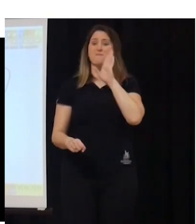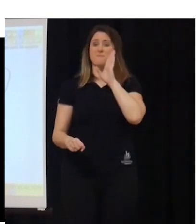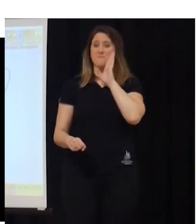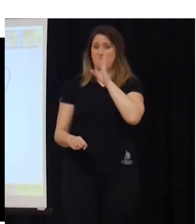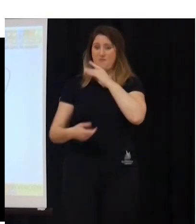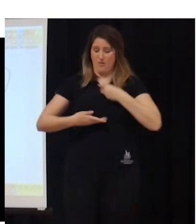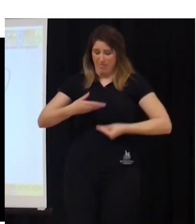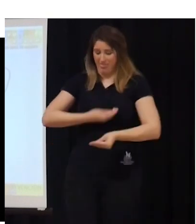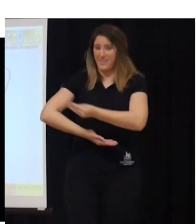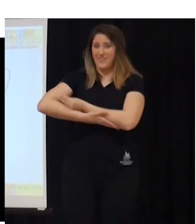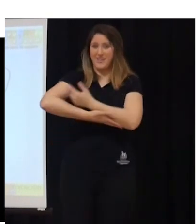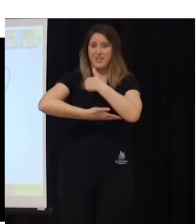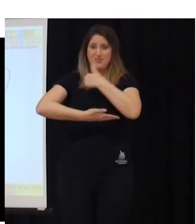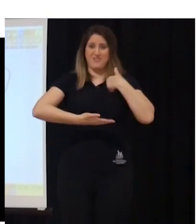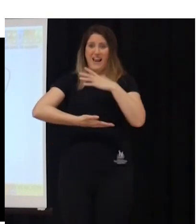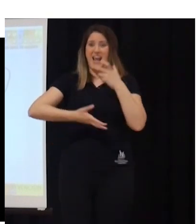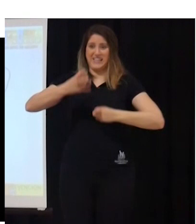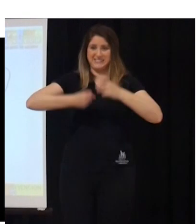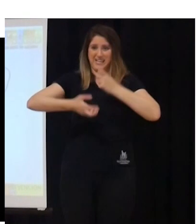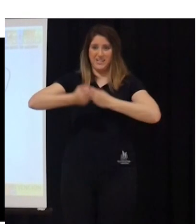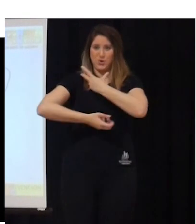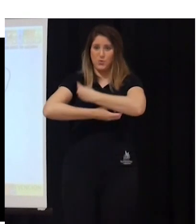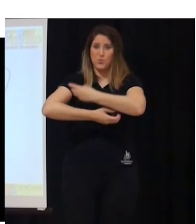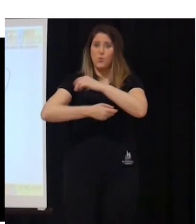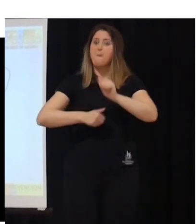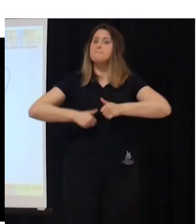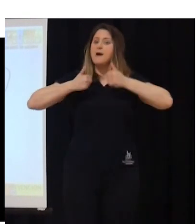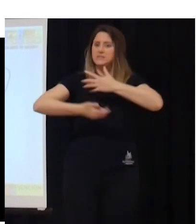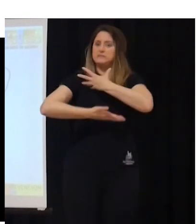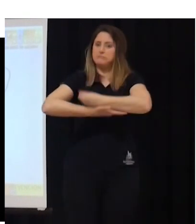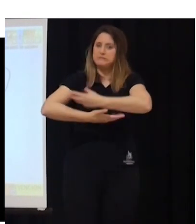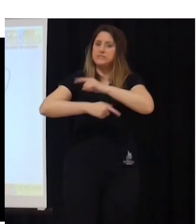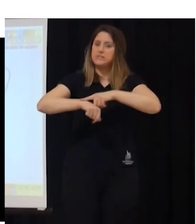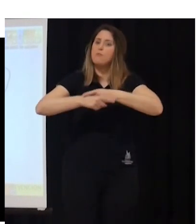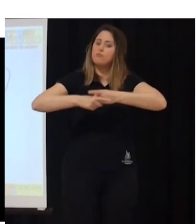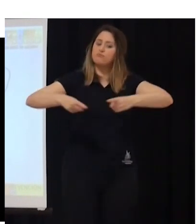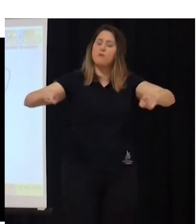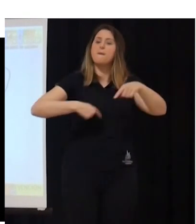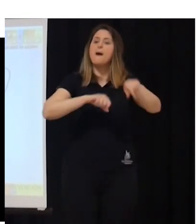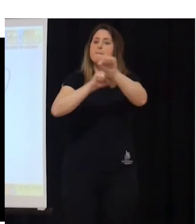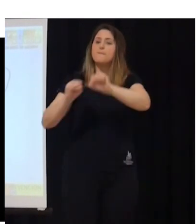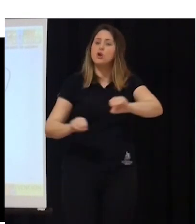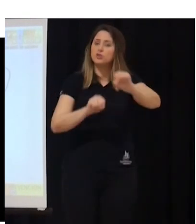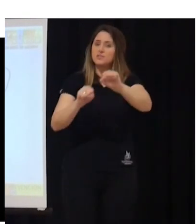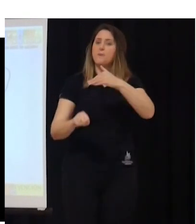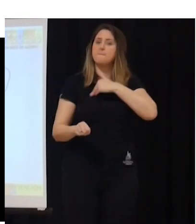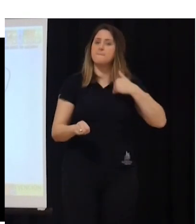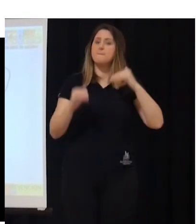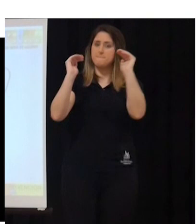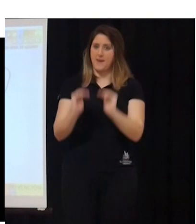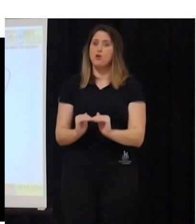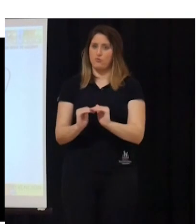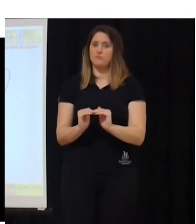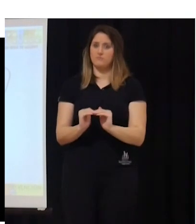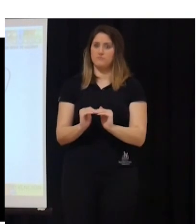de mama. Sabemos que cuanto más prolongada es la lactancia, más protección sobre el cáncer de mama, y eso es